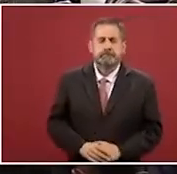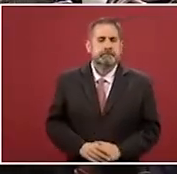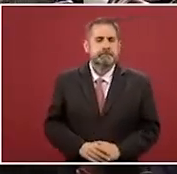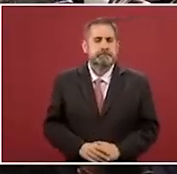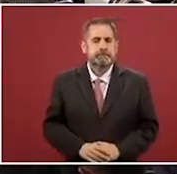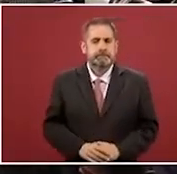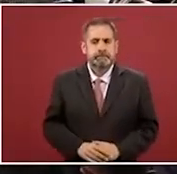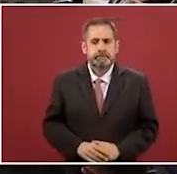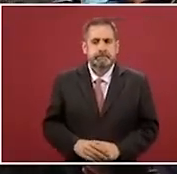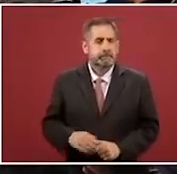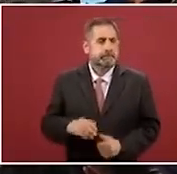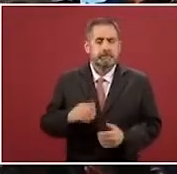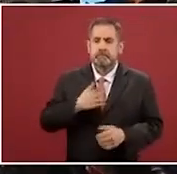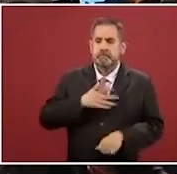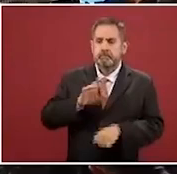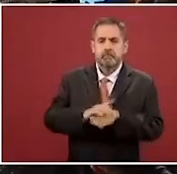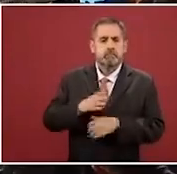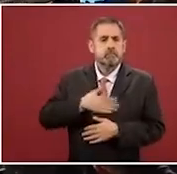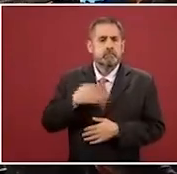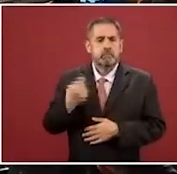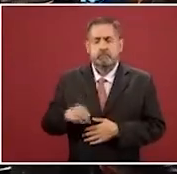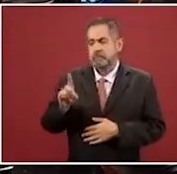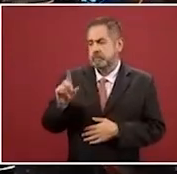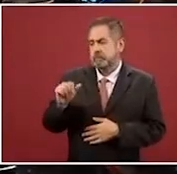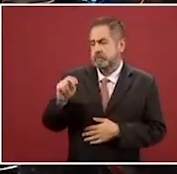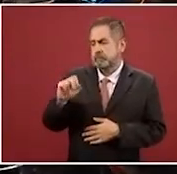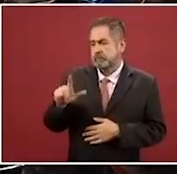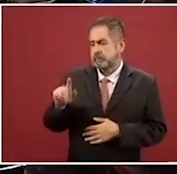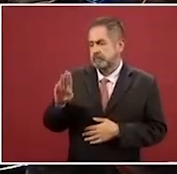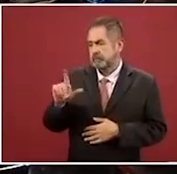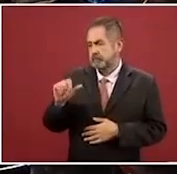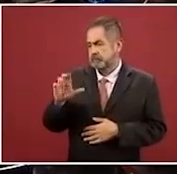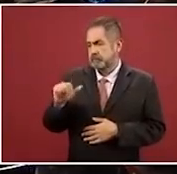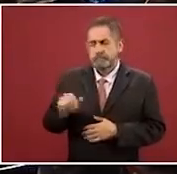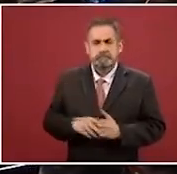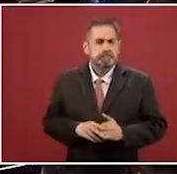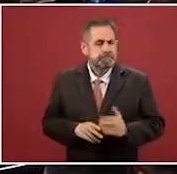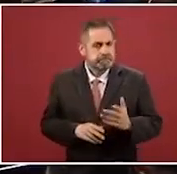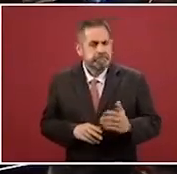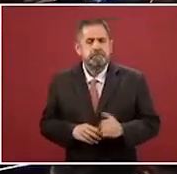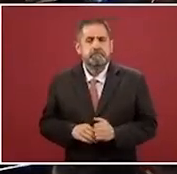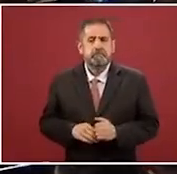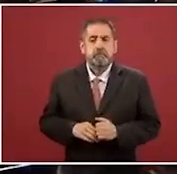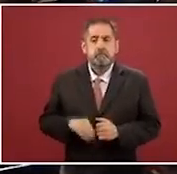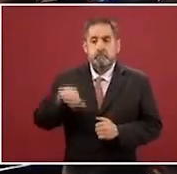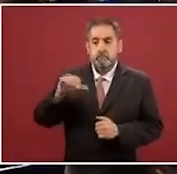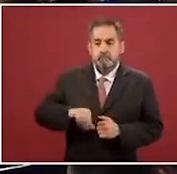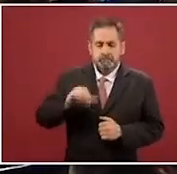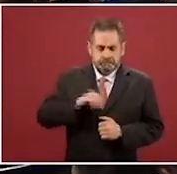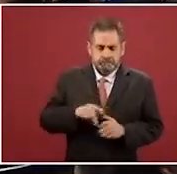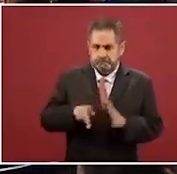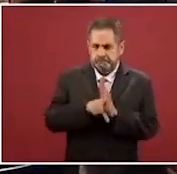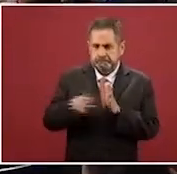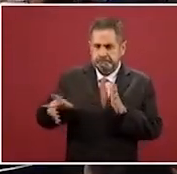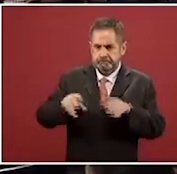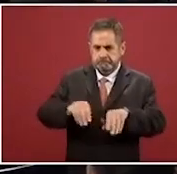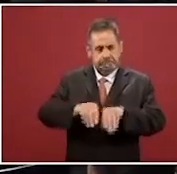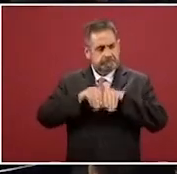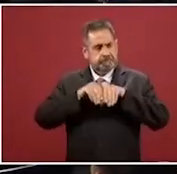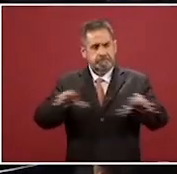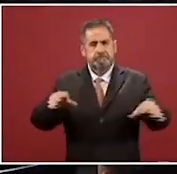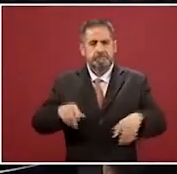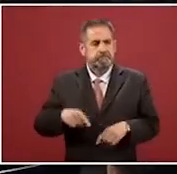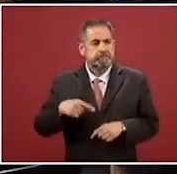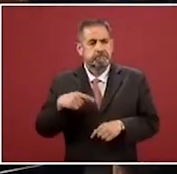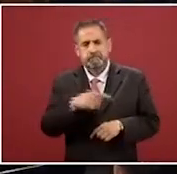Gracias, presidente. Gracias a todos. Buenos días, Daniel Blancas, de Crónica. Presidente, hoy revelamos un diagnóstico de la